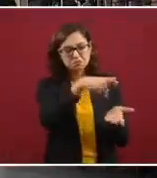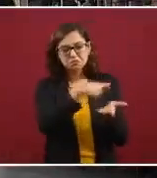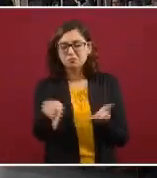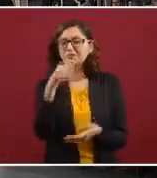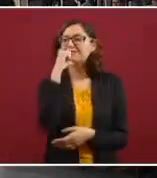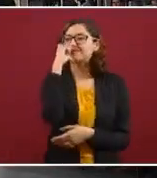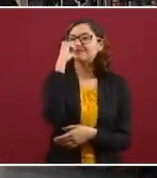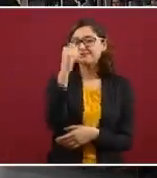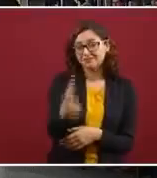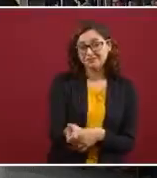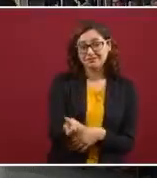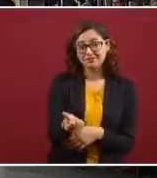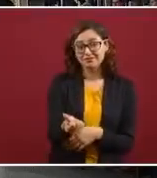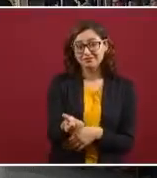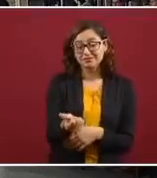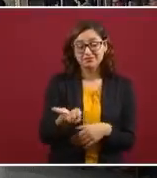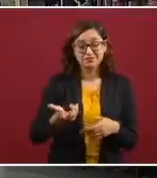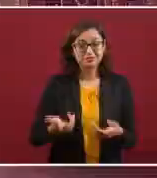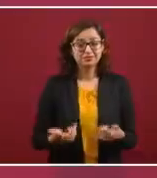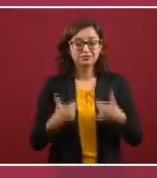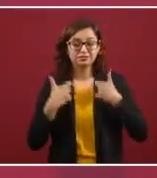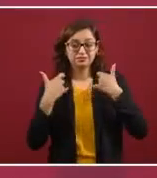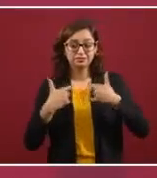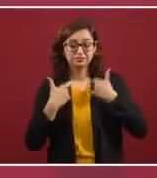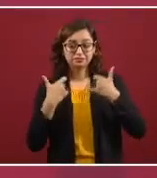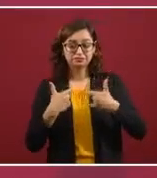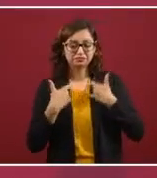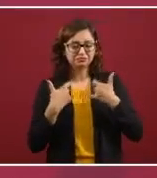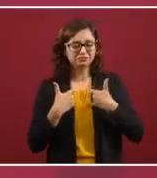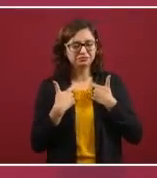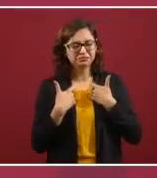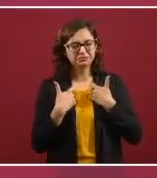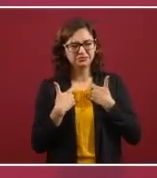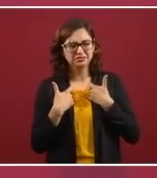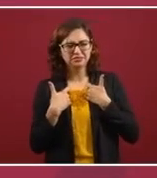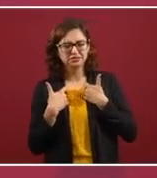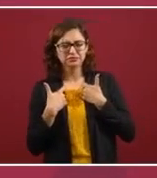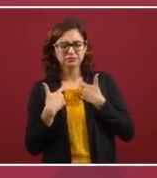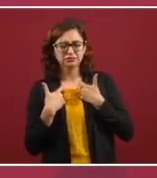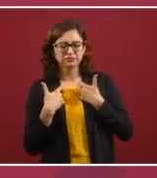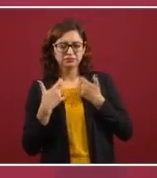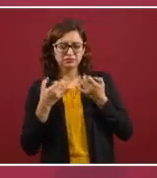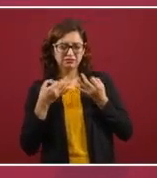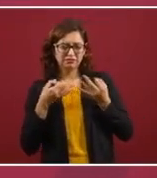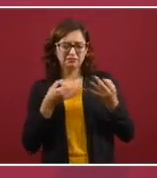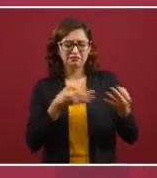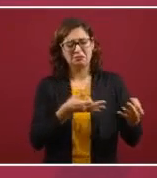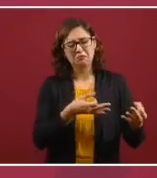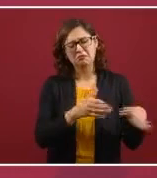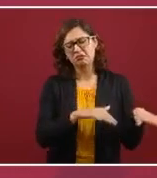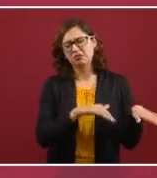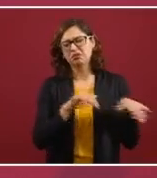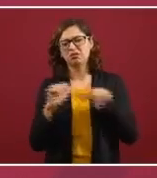si los jóvenes se alejan de las